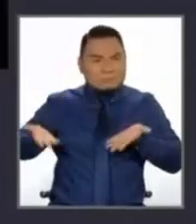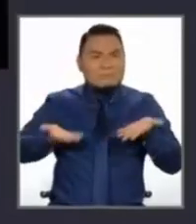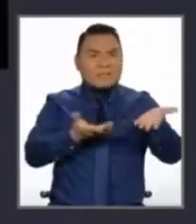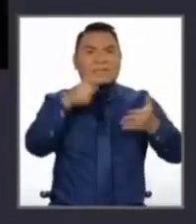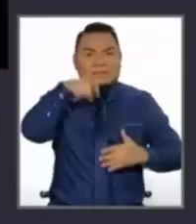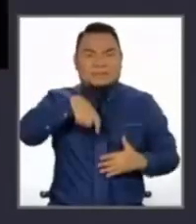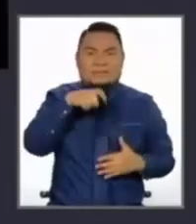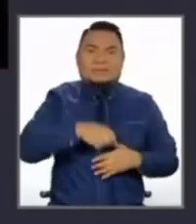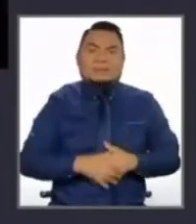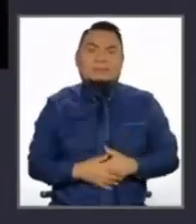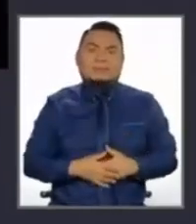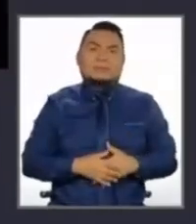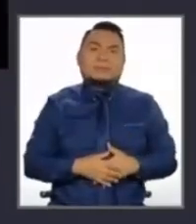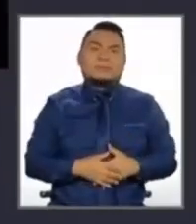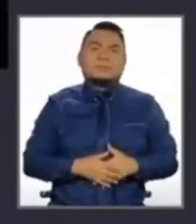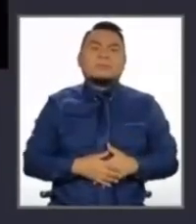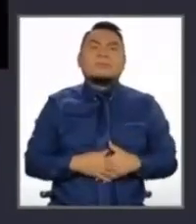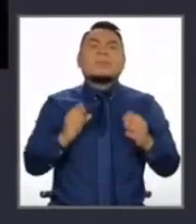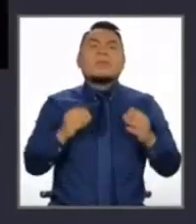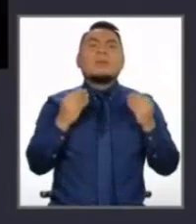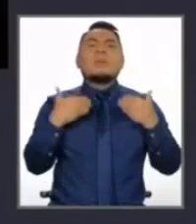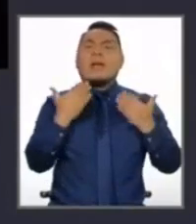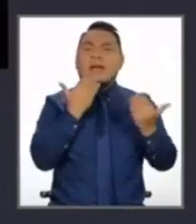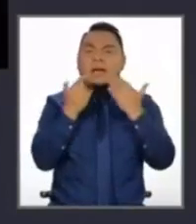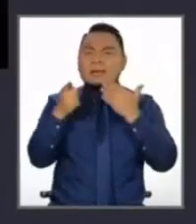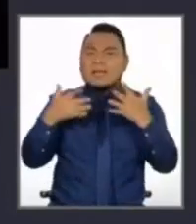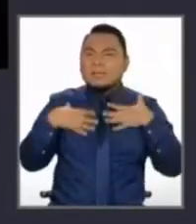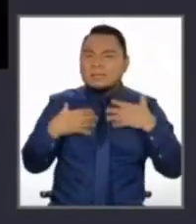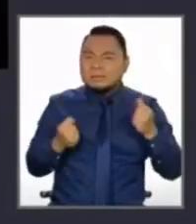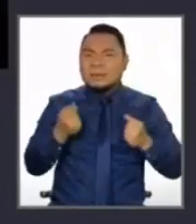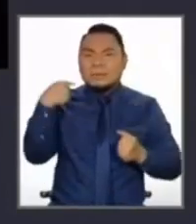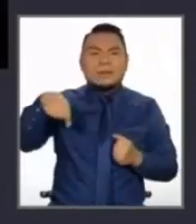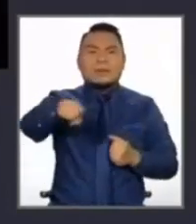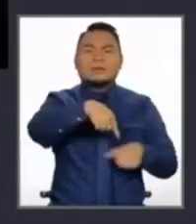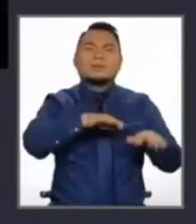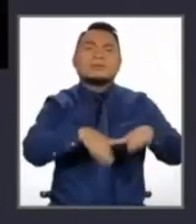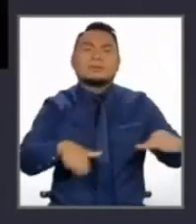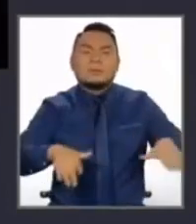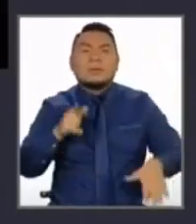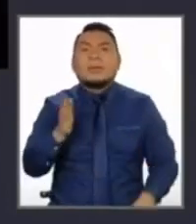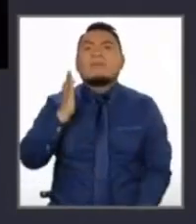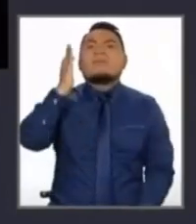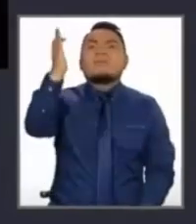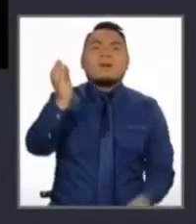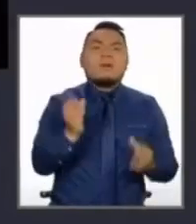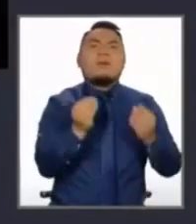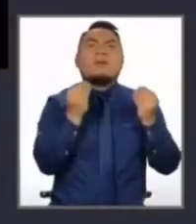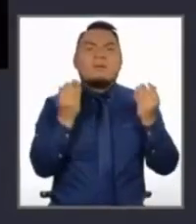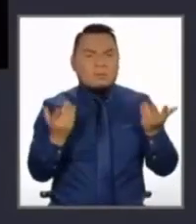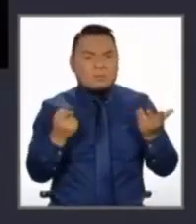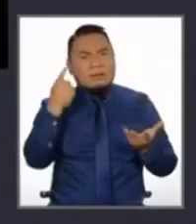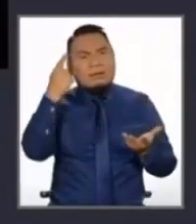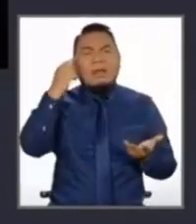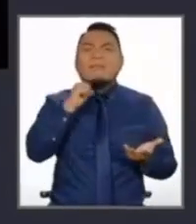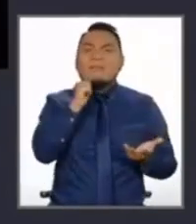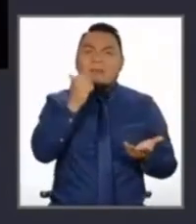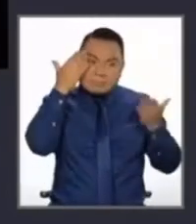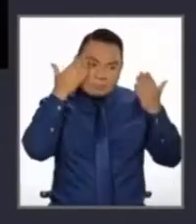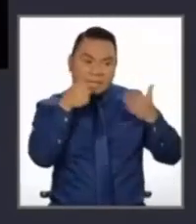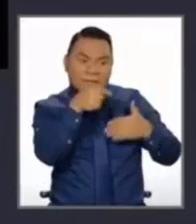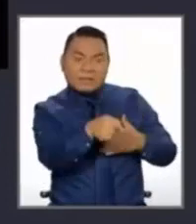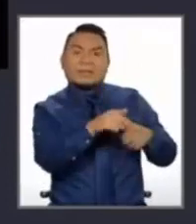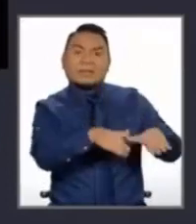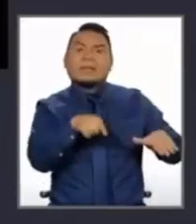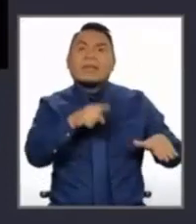que necesitamos. ¿Cómo podemos hablar de una salud para los niños en el futuro si no hemos considerado que ellos